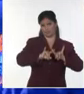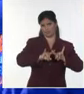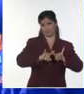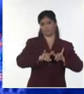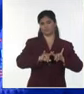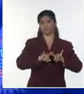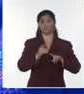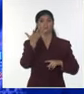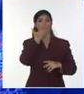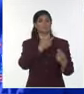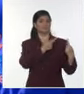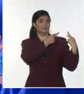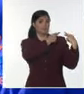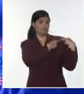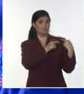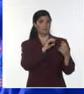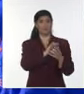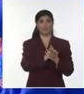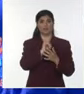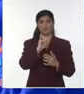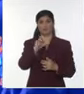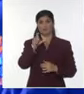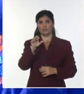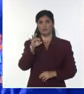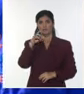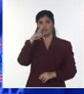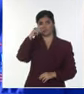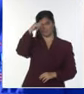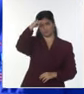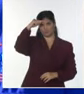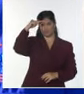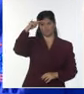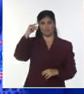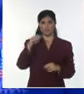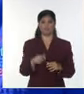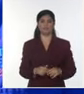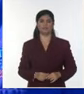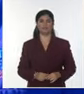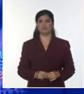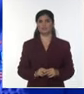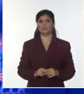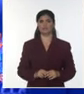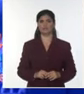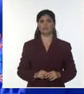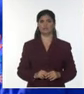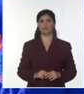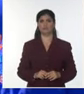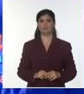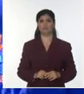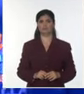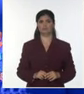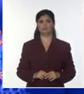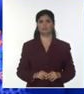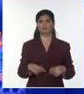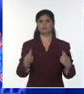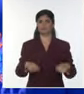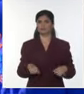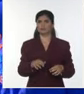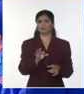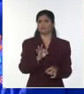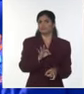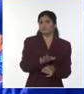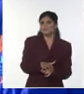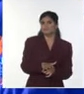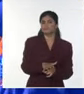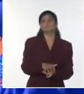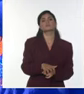partir de toda la parte civil, el montaje mecánico del parque, y que ya debe comenzar a finales de